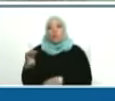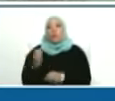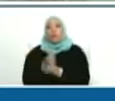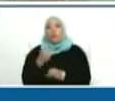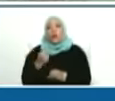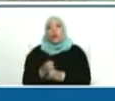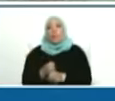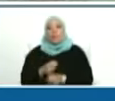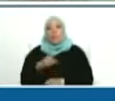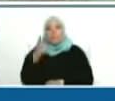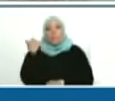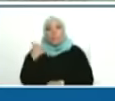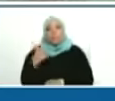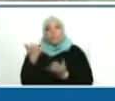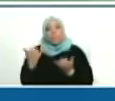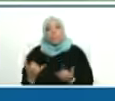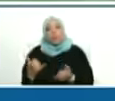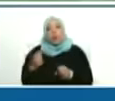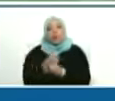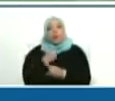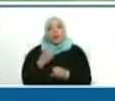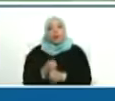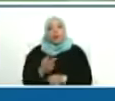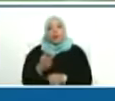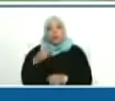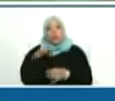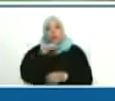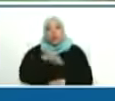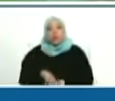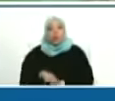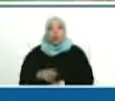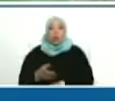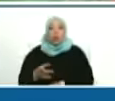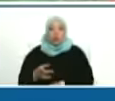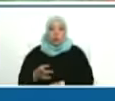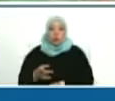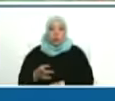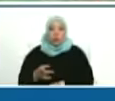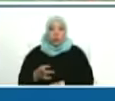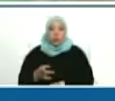historia. Y estamos del lado correcto de la historia.